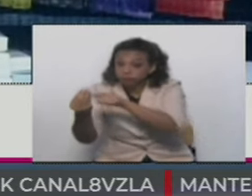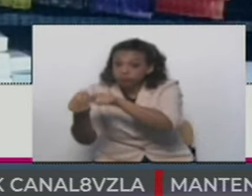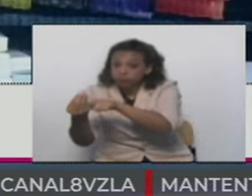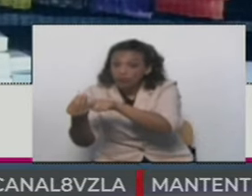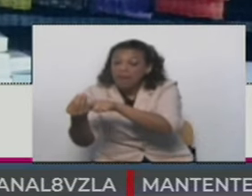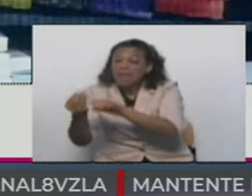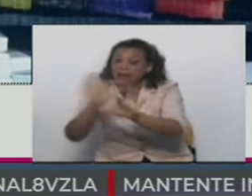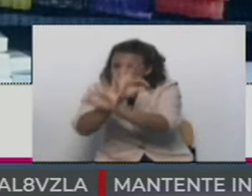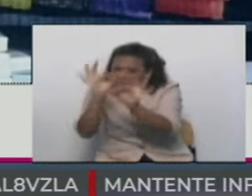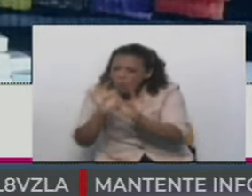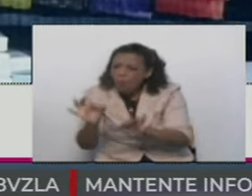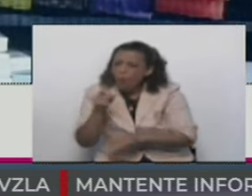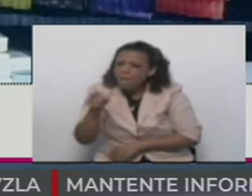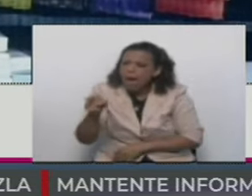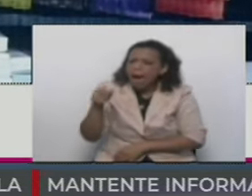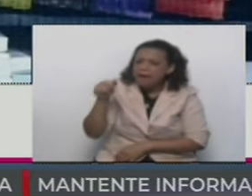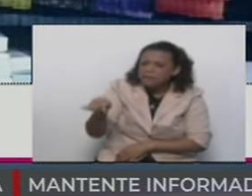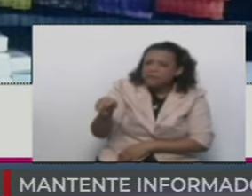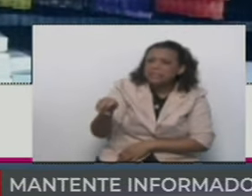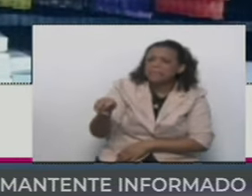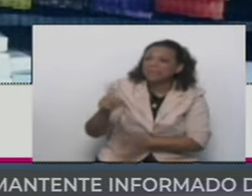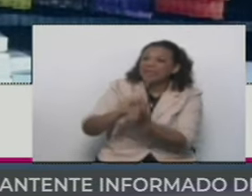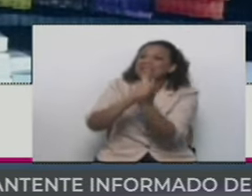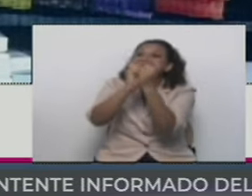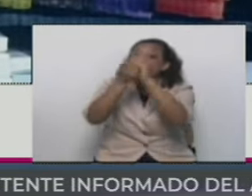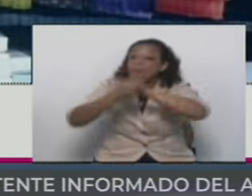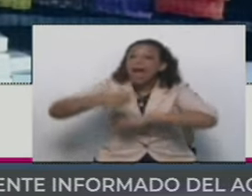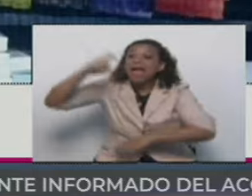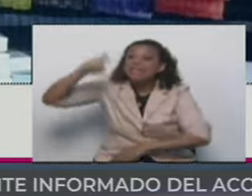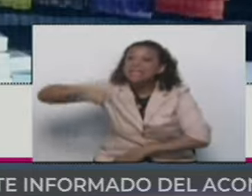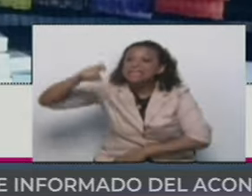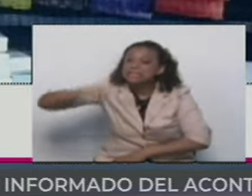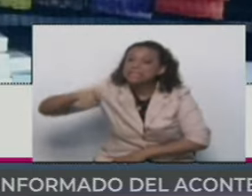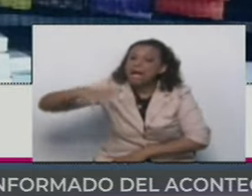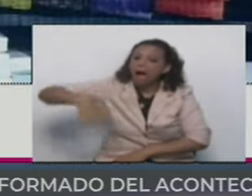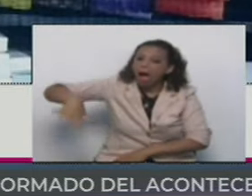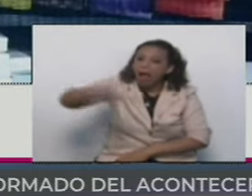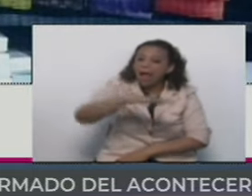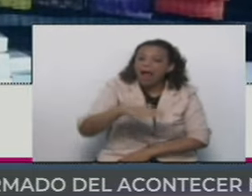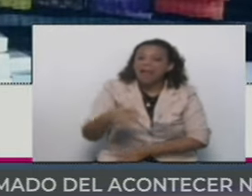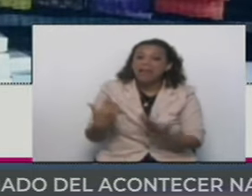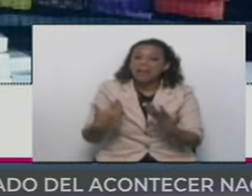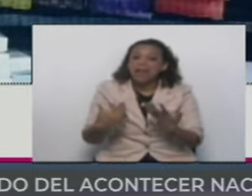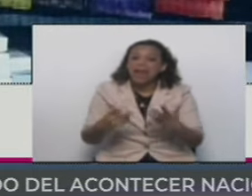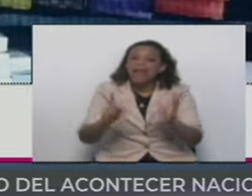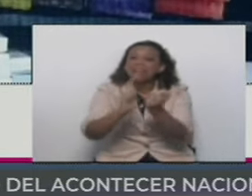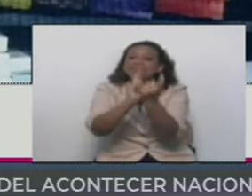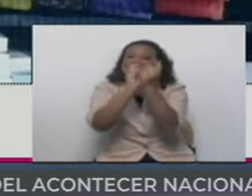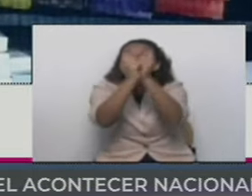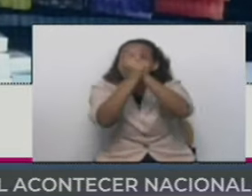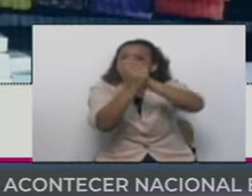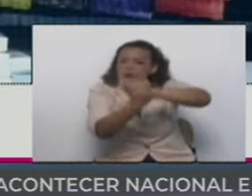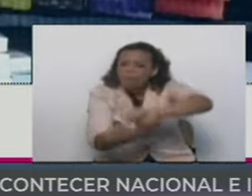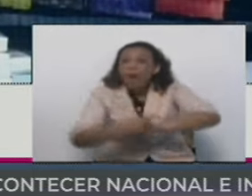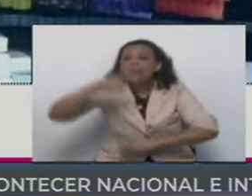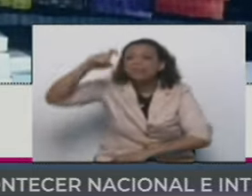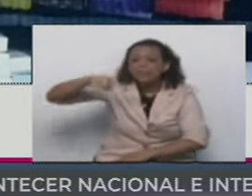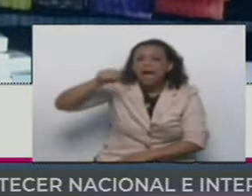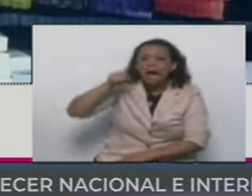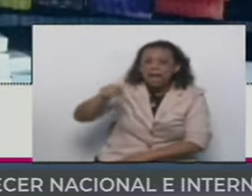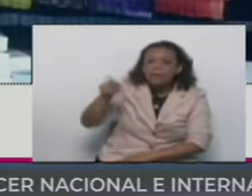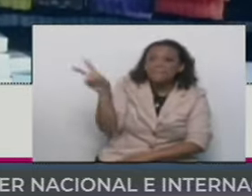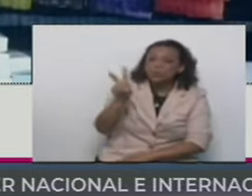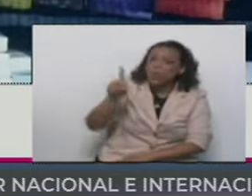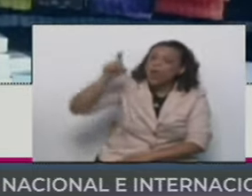la fórmula de las transformaciones necesarias, las T, las transformaciones necesarias que